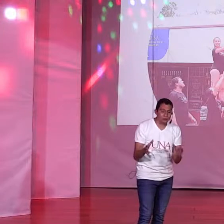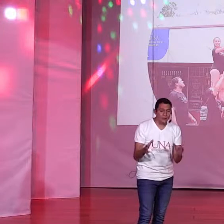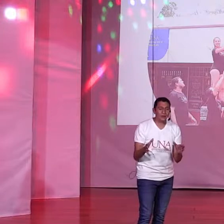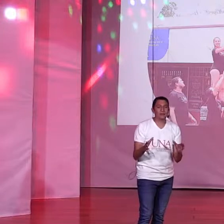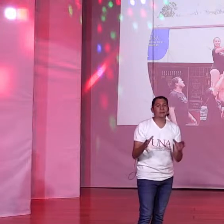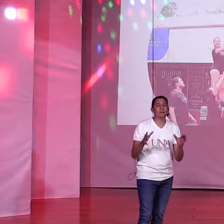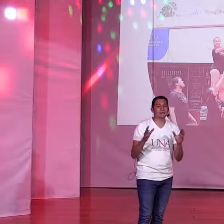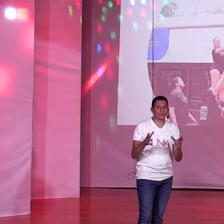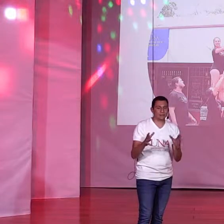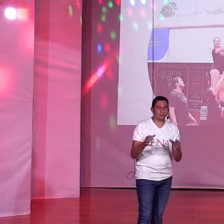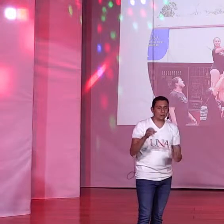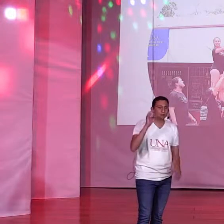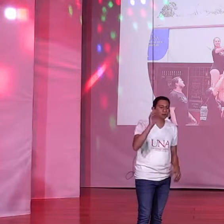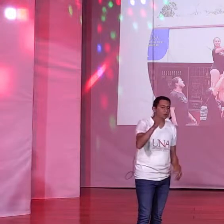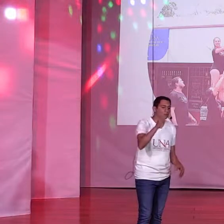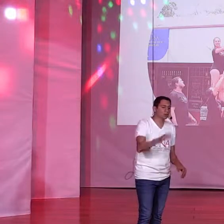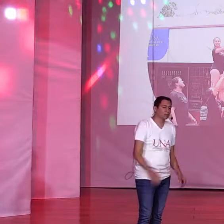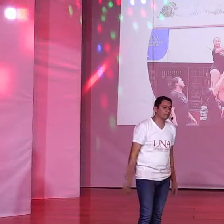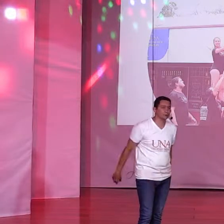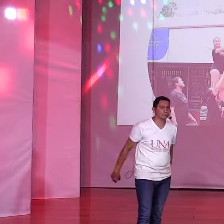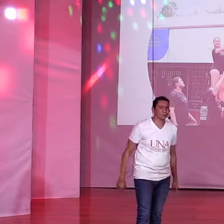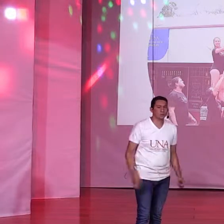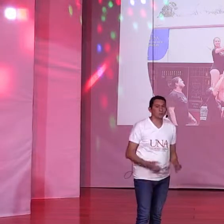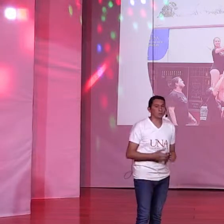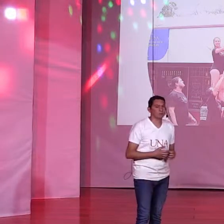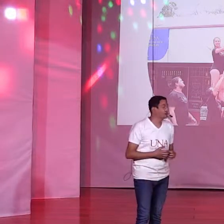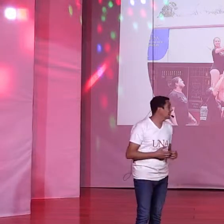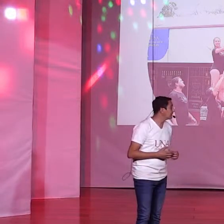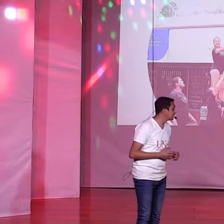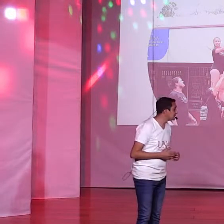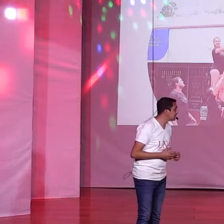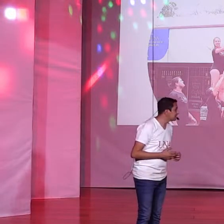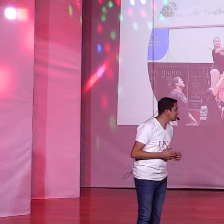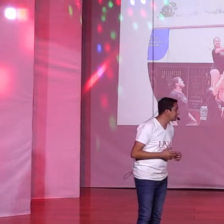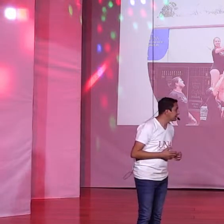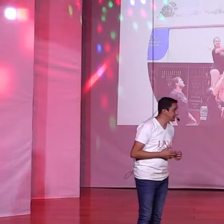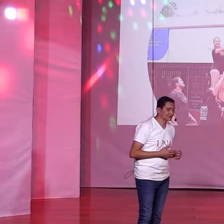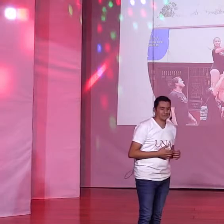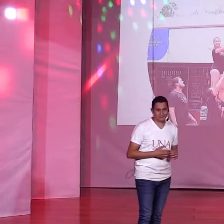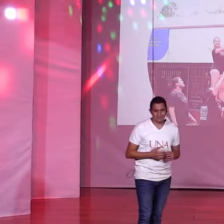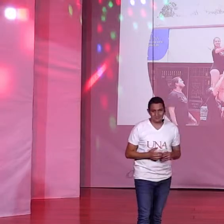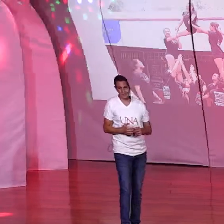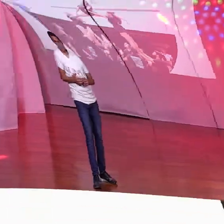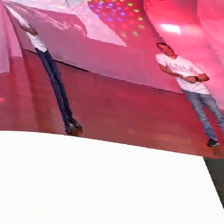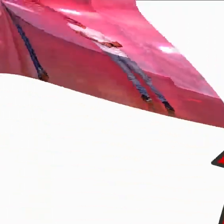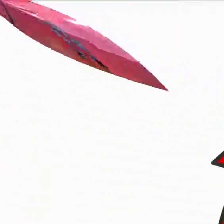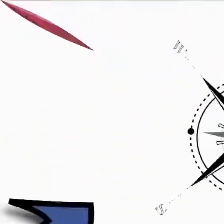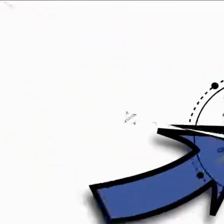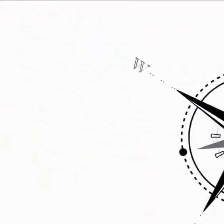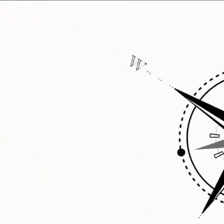la conocen. Y es esta. Ponga mucha atención al video y a la frase. Y a la frase.